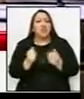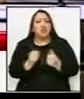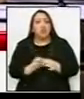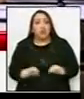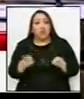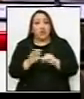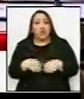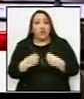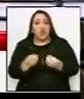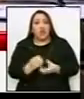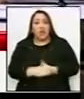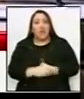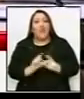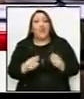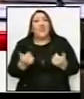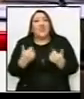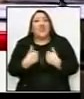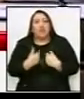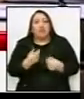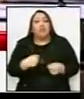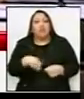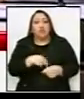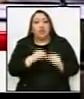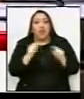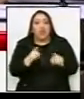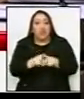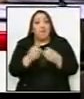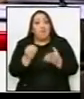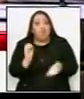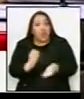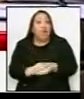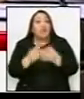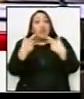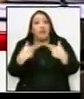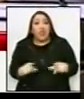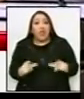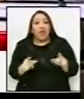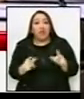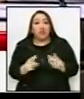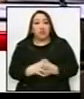mediáticas. Tenemos nosotros, hay además videos, presidente,